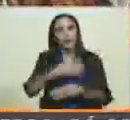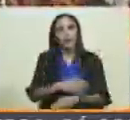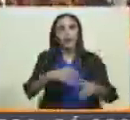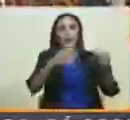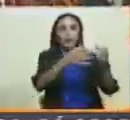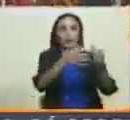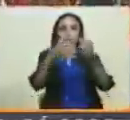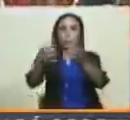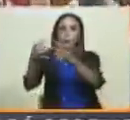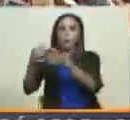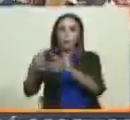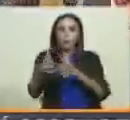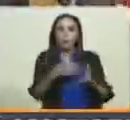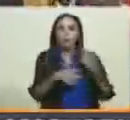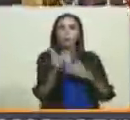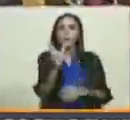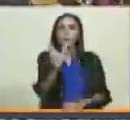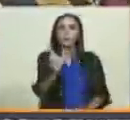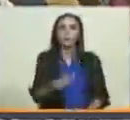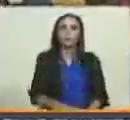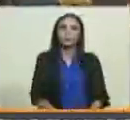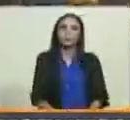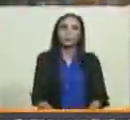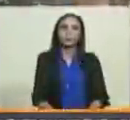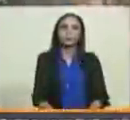del PSUV.